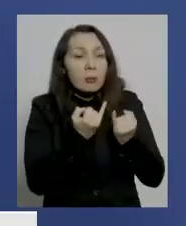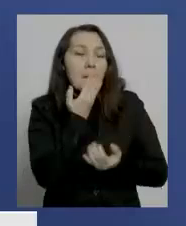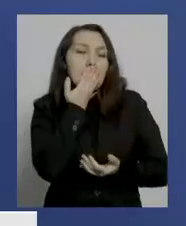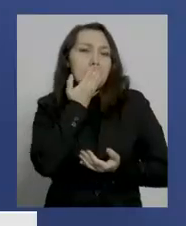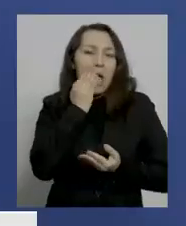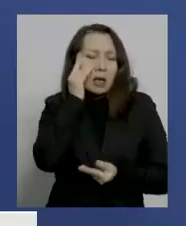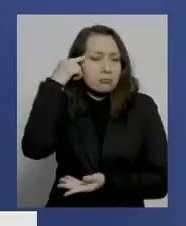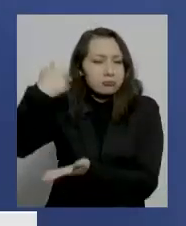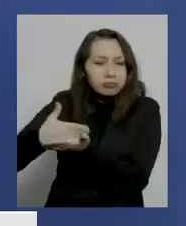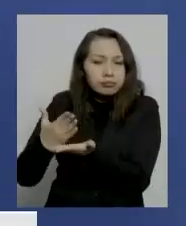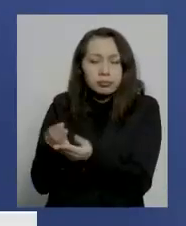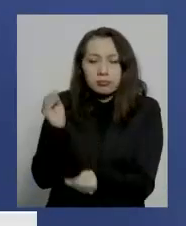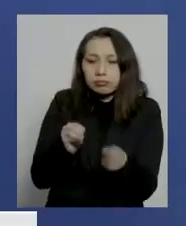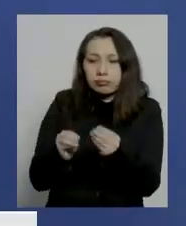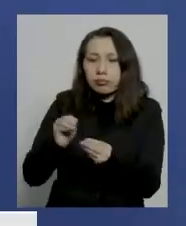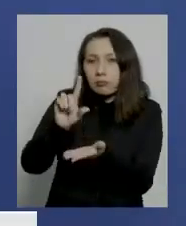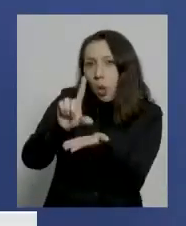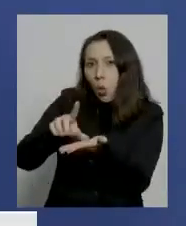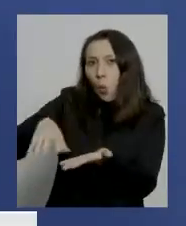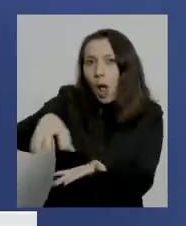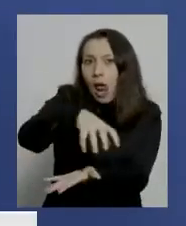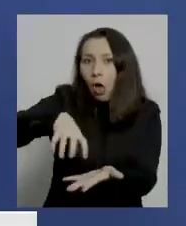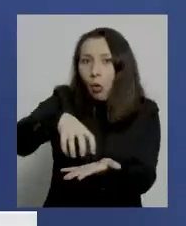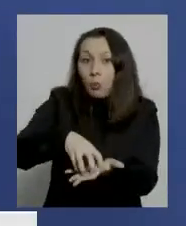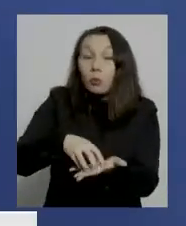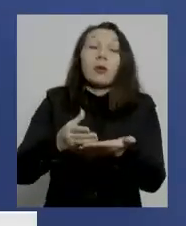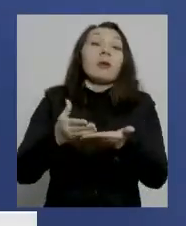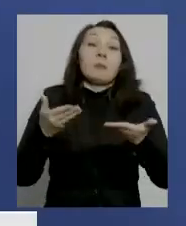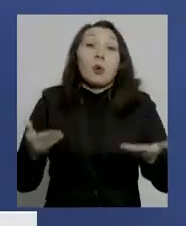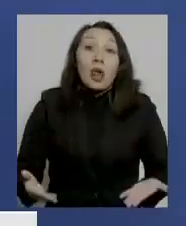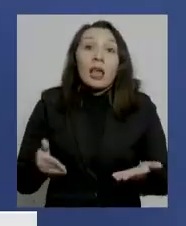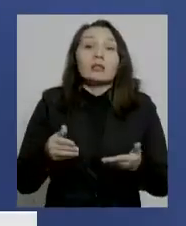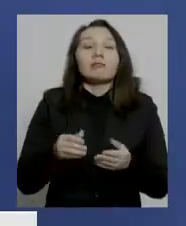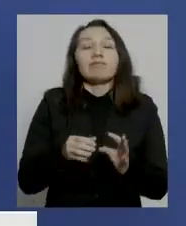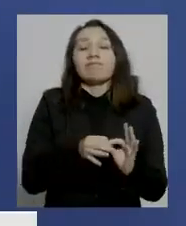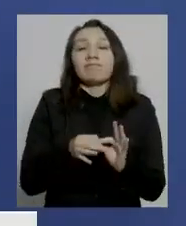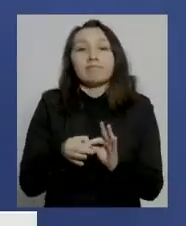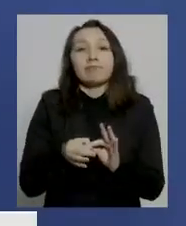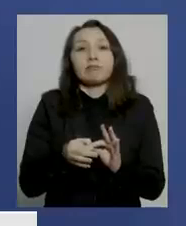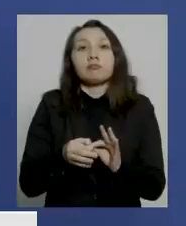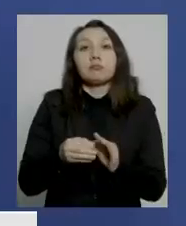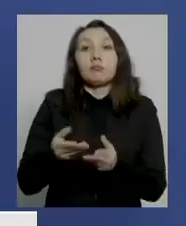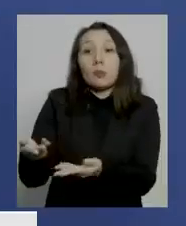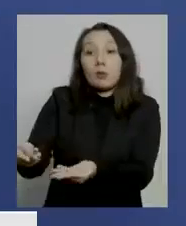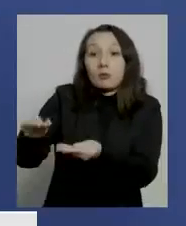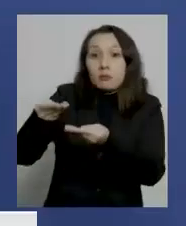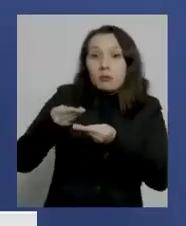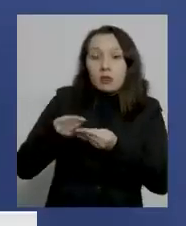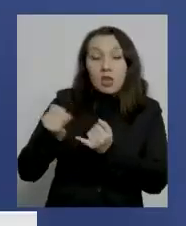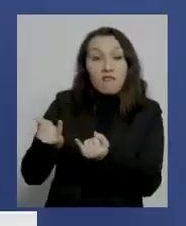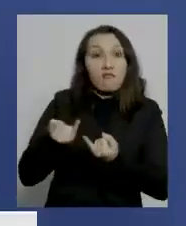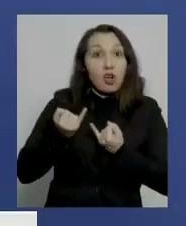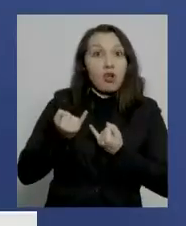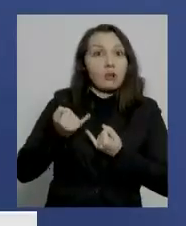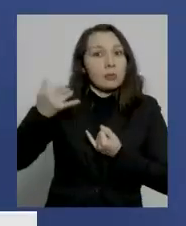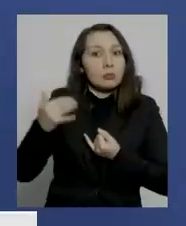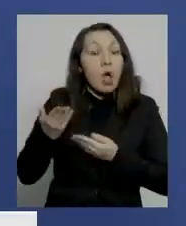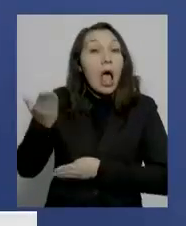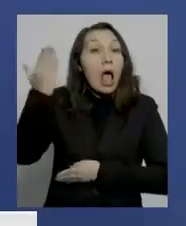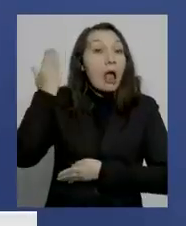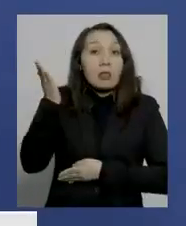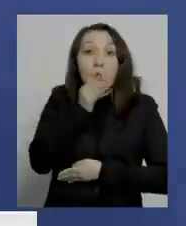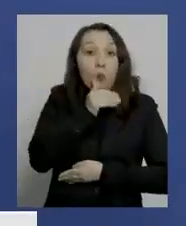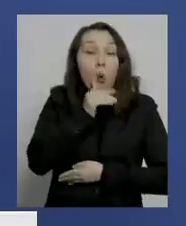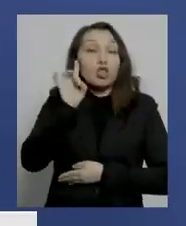mejor desarrollar nuestra labor en el territorio. Por lo tanto, el hecho de que se nos confíen informaciones que